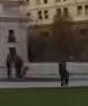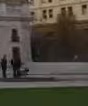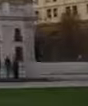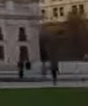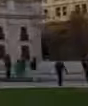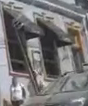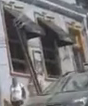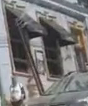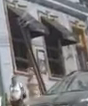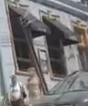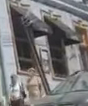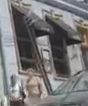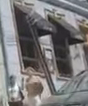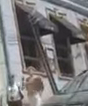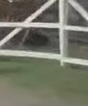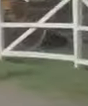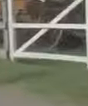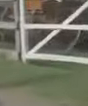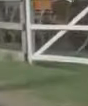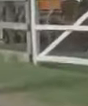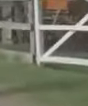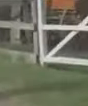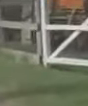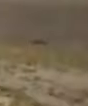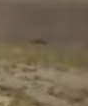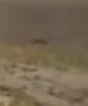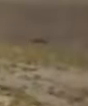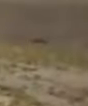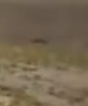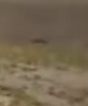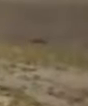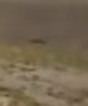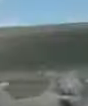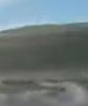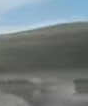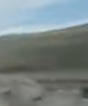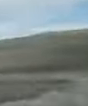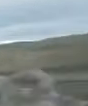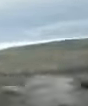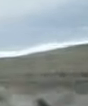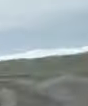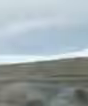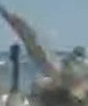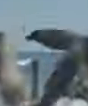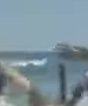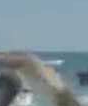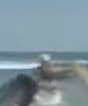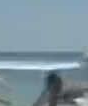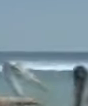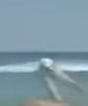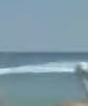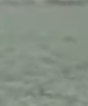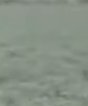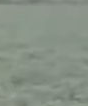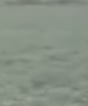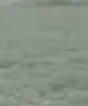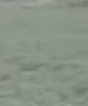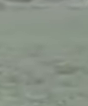Transmitió el Gobierno de Chile. Agradecemos a los canales de televisión y radioemisoras que integraron esta red voluntaria.